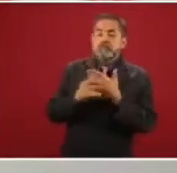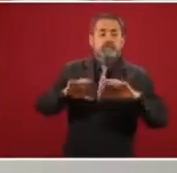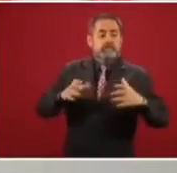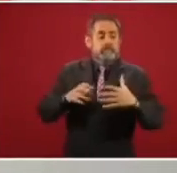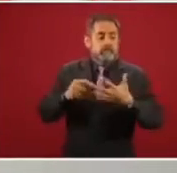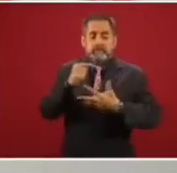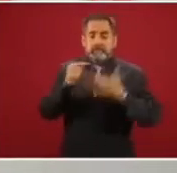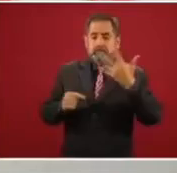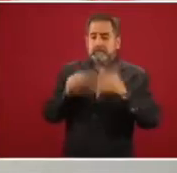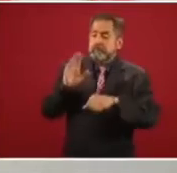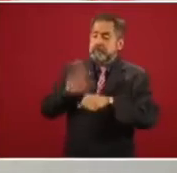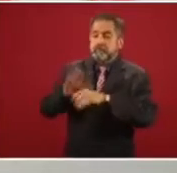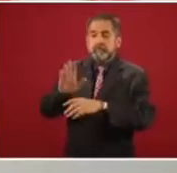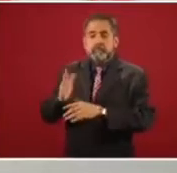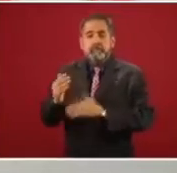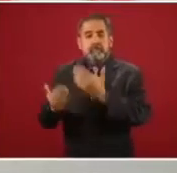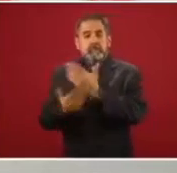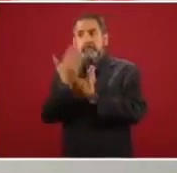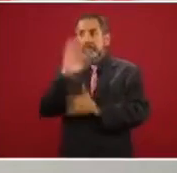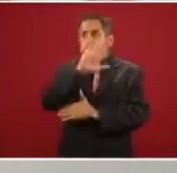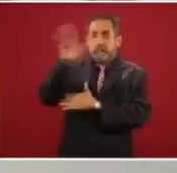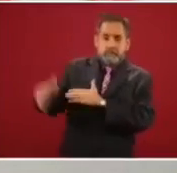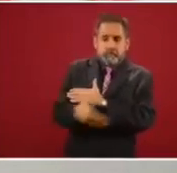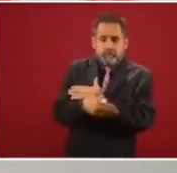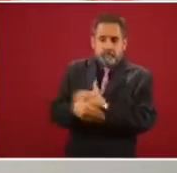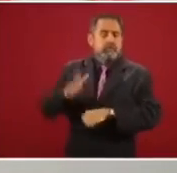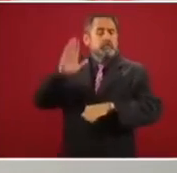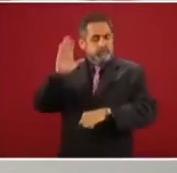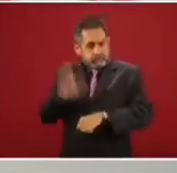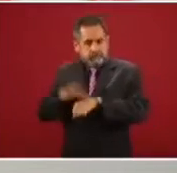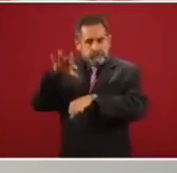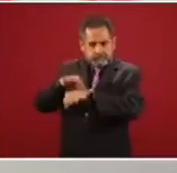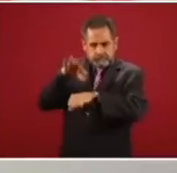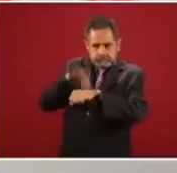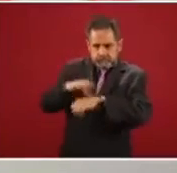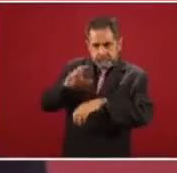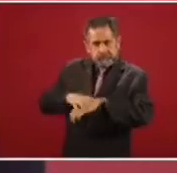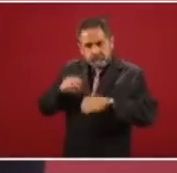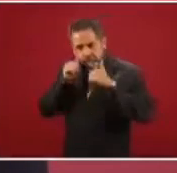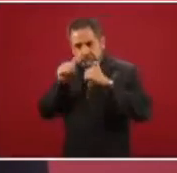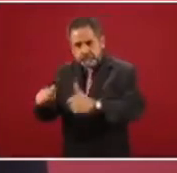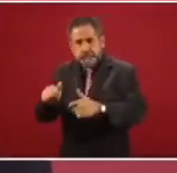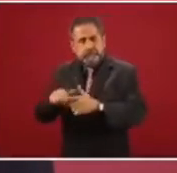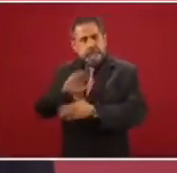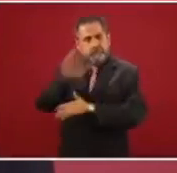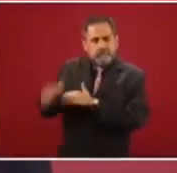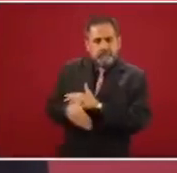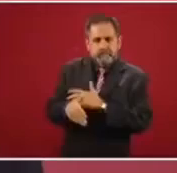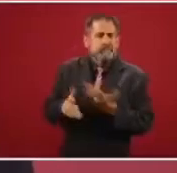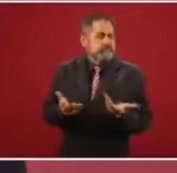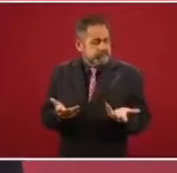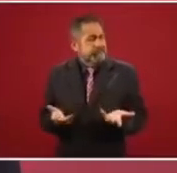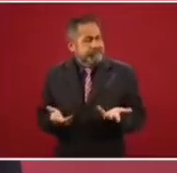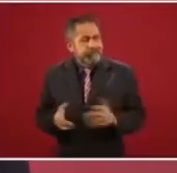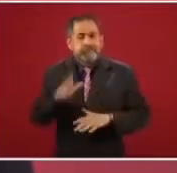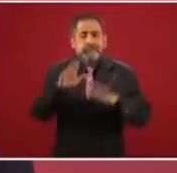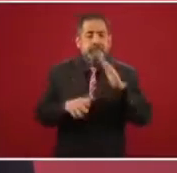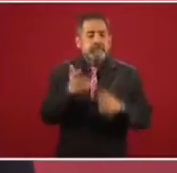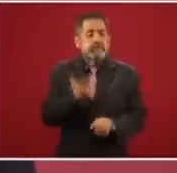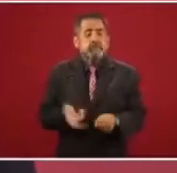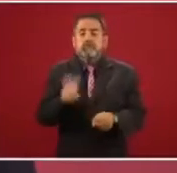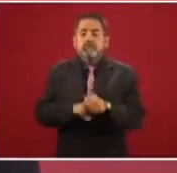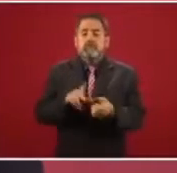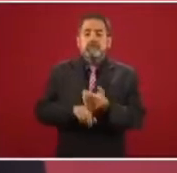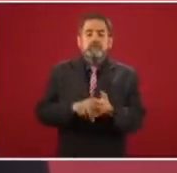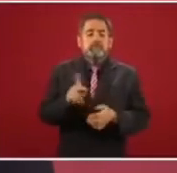en más turnos es decir que haya más doctores durante más tiempo porque muchas veces podríamos decir bueno es que un hospital rural de un